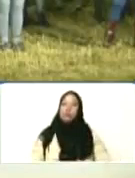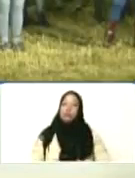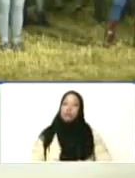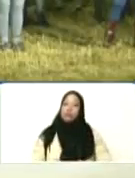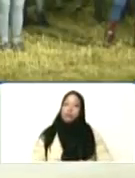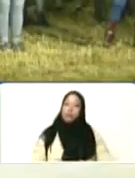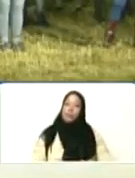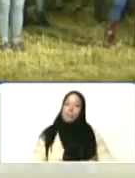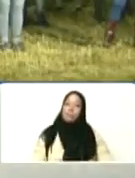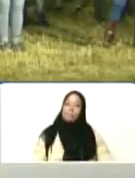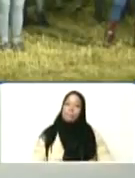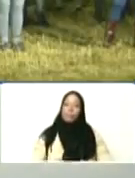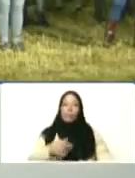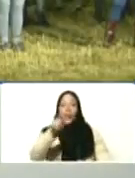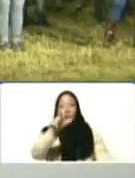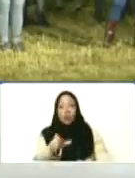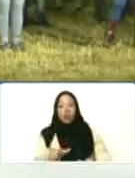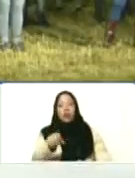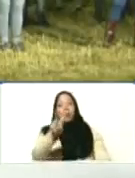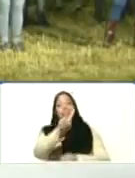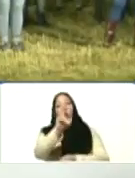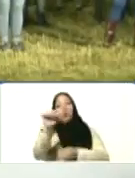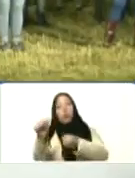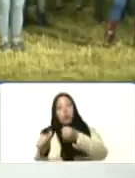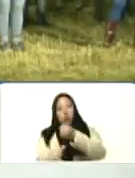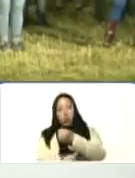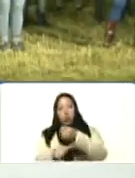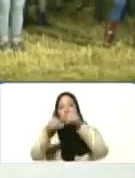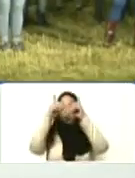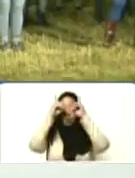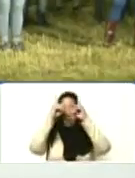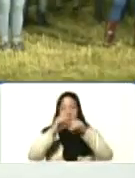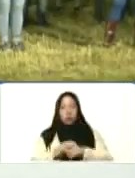Se encarga la vicepresidenta ejecutiva.